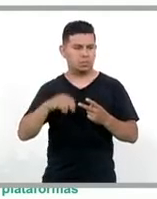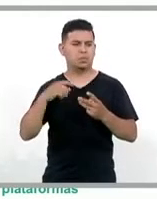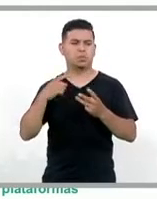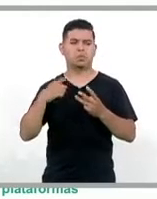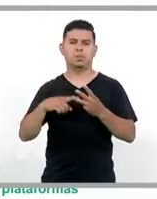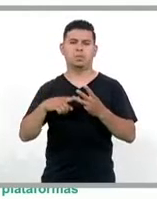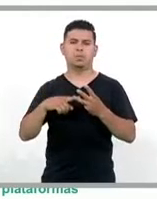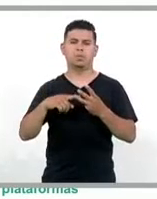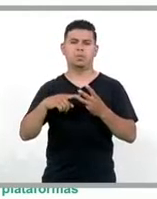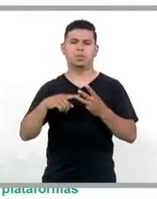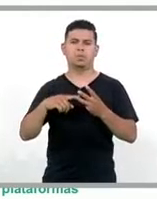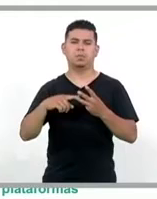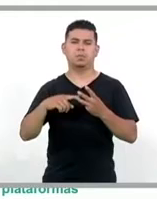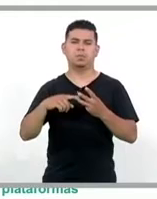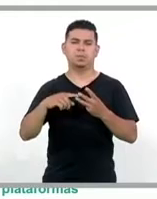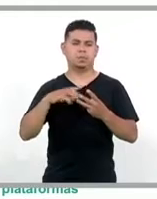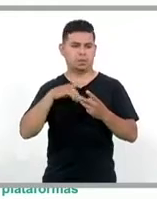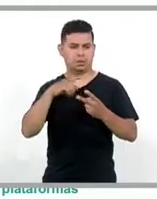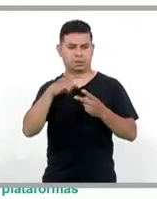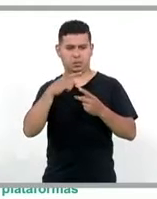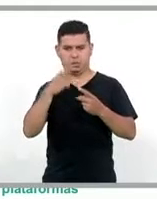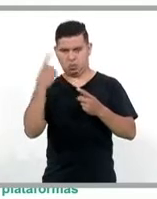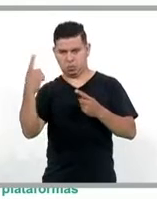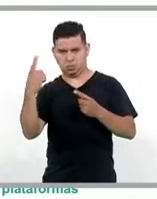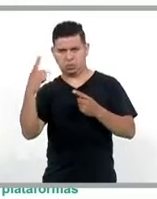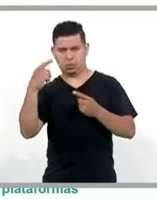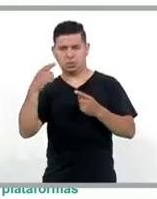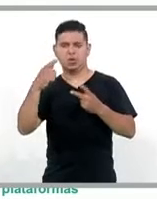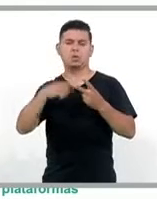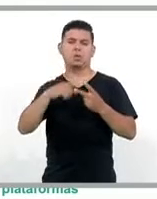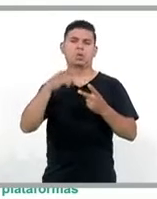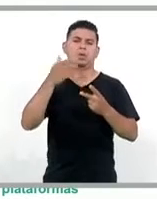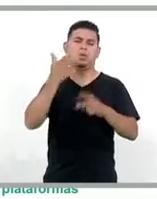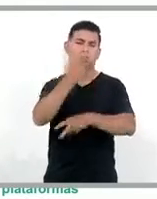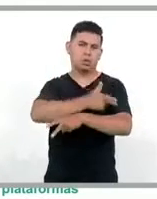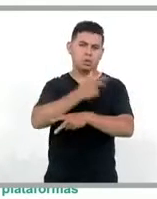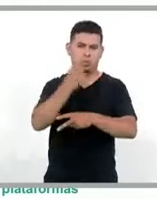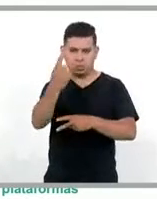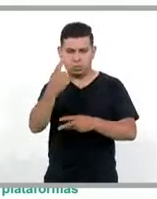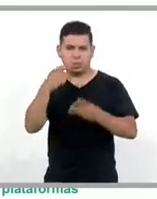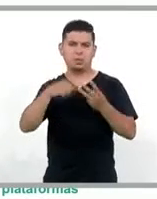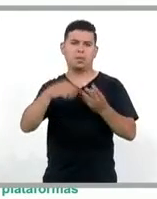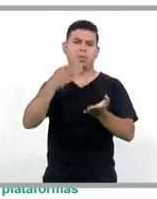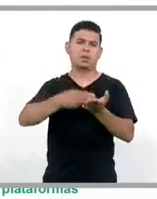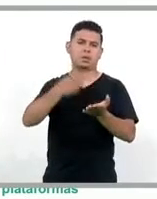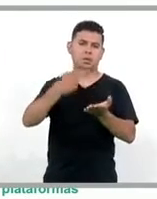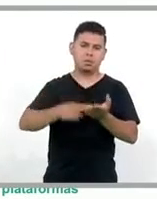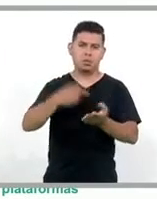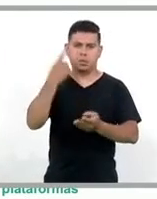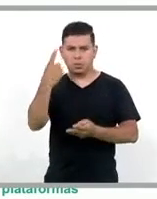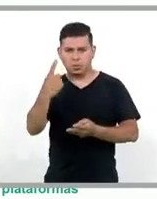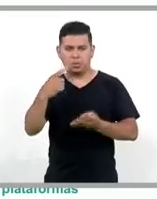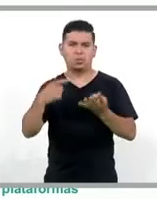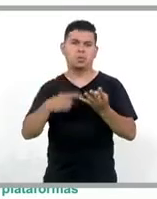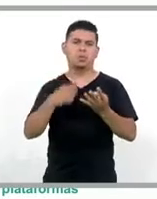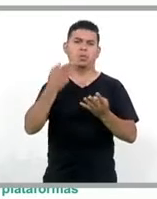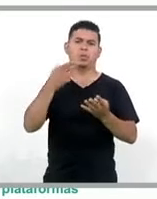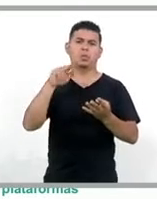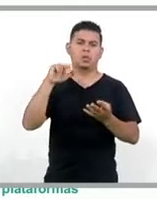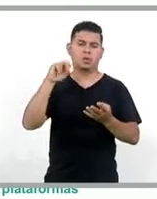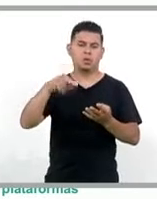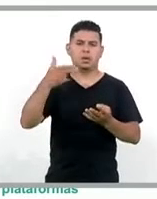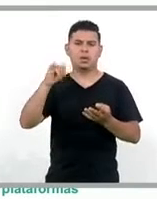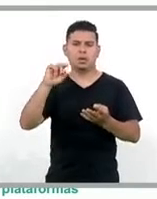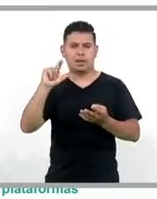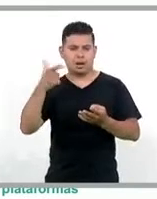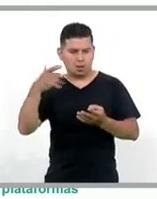hoy 2 el día de ayer teníamos 1 matías romero avendaño es 1 unión hidalgo está con